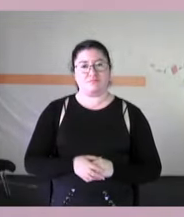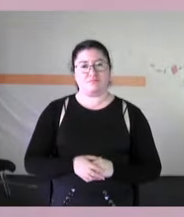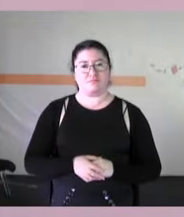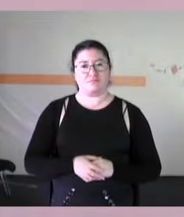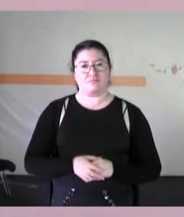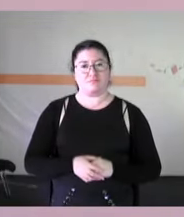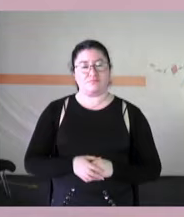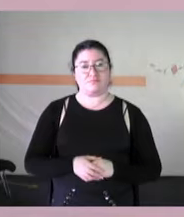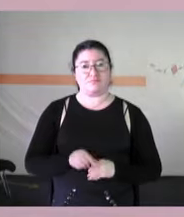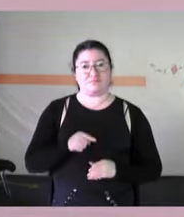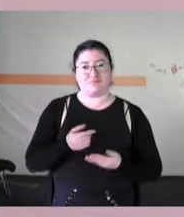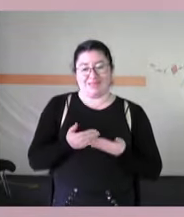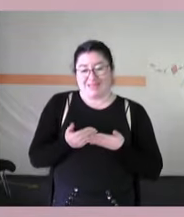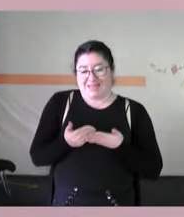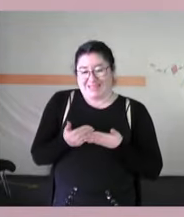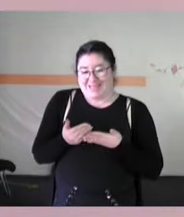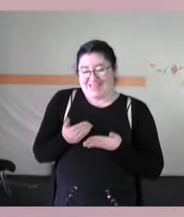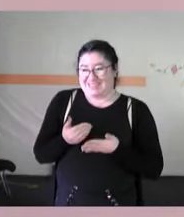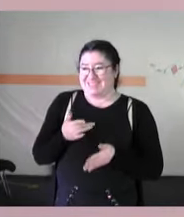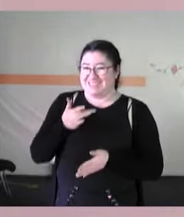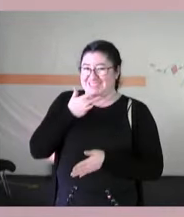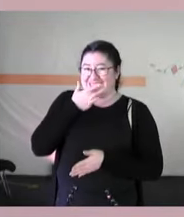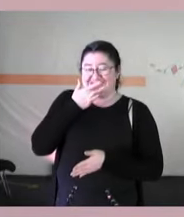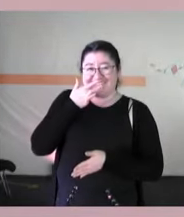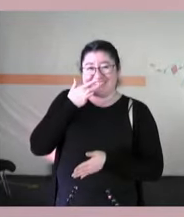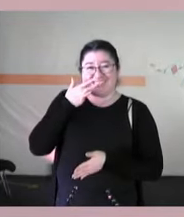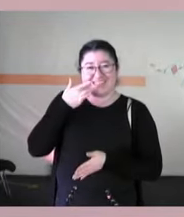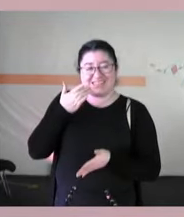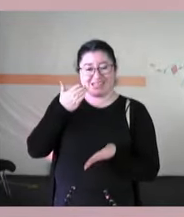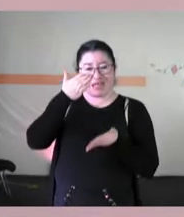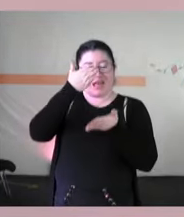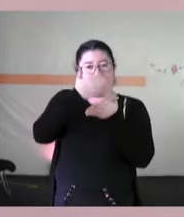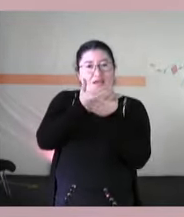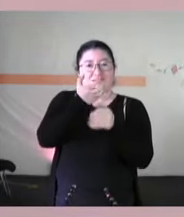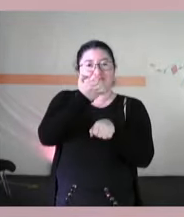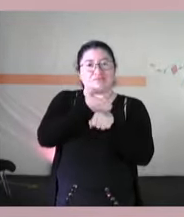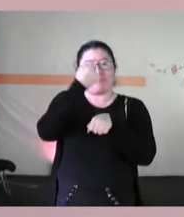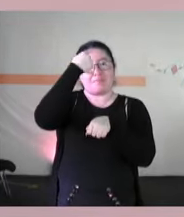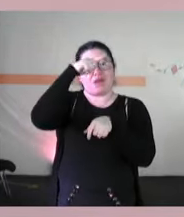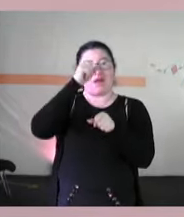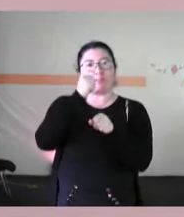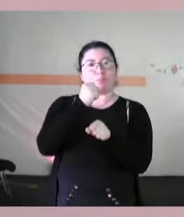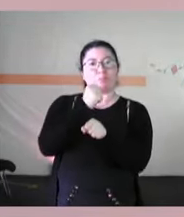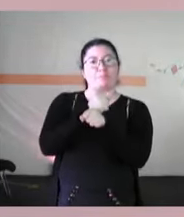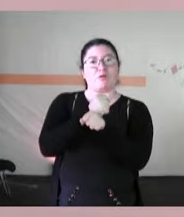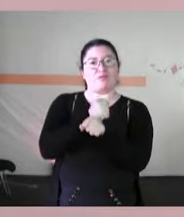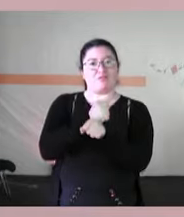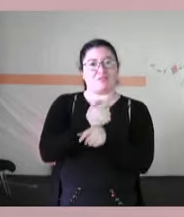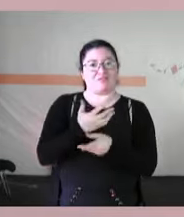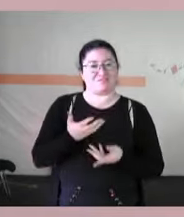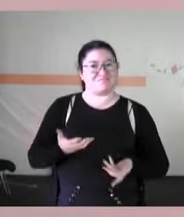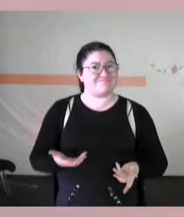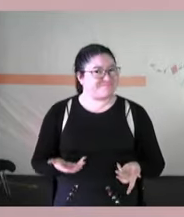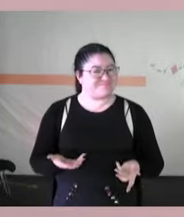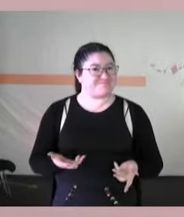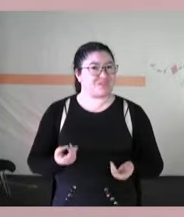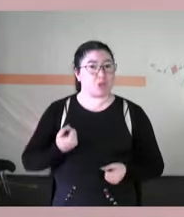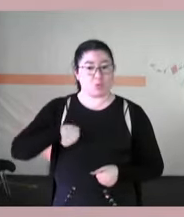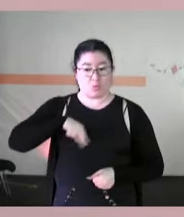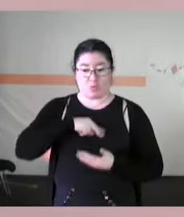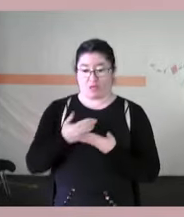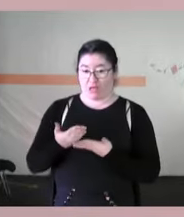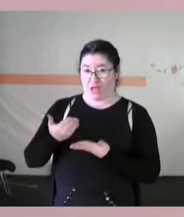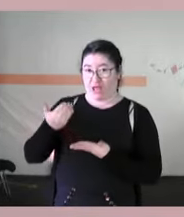O sea, están previo al momento de su esclavitud. Y no decimos nada cuando se